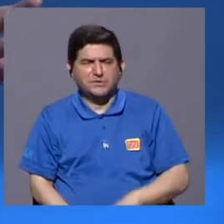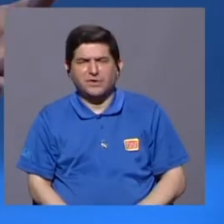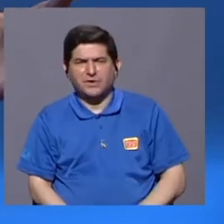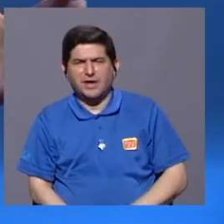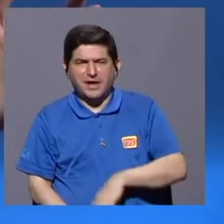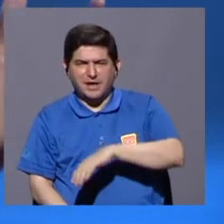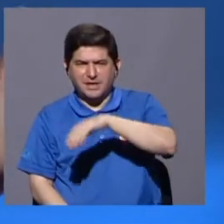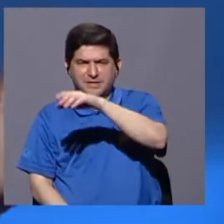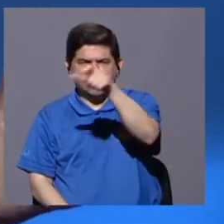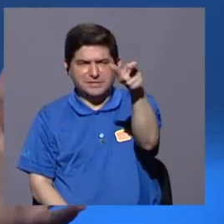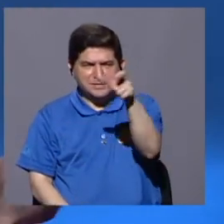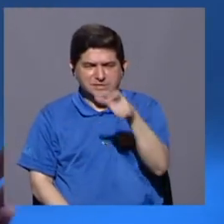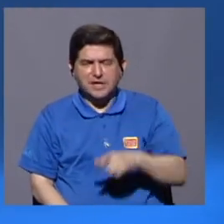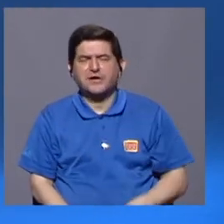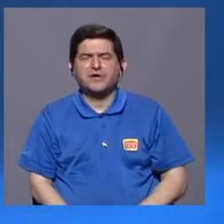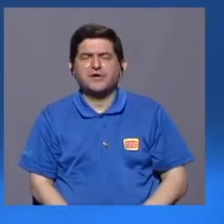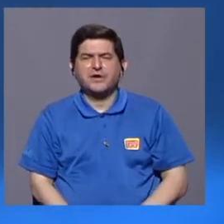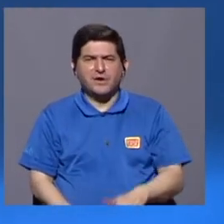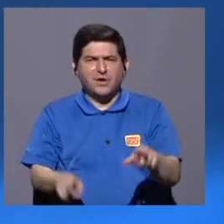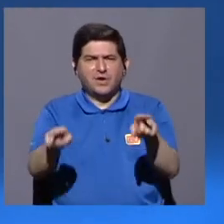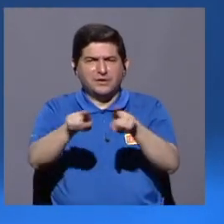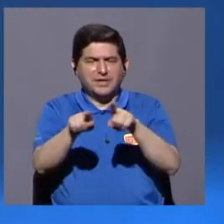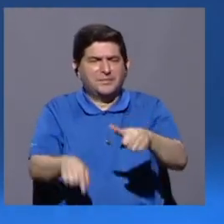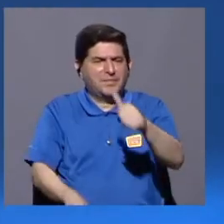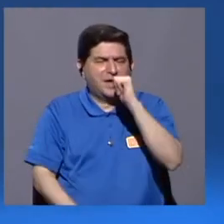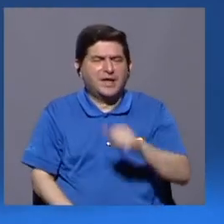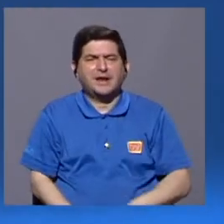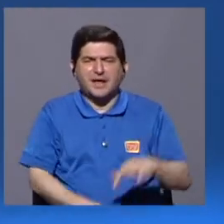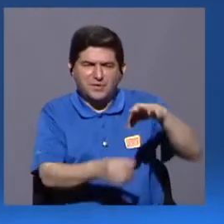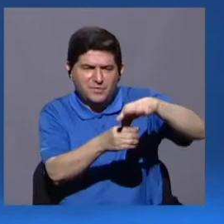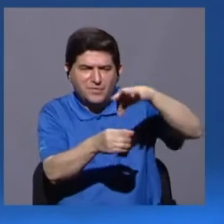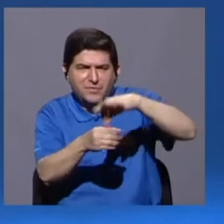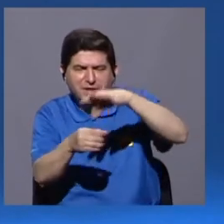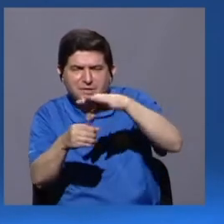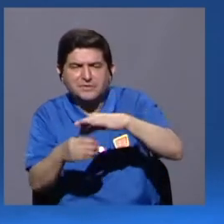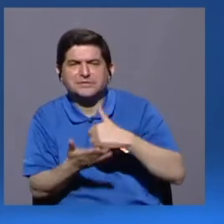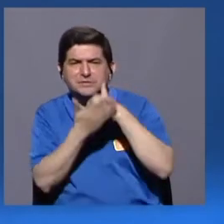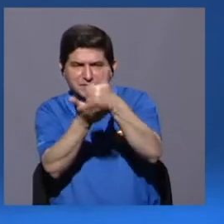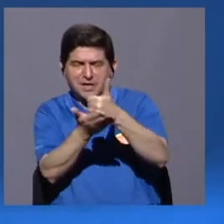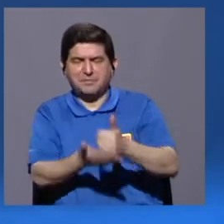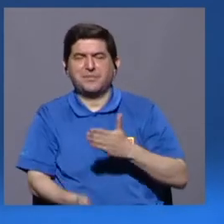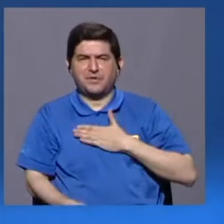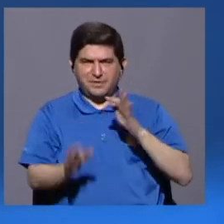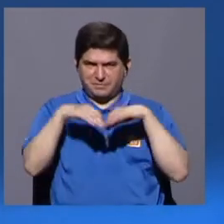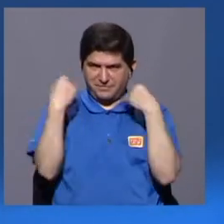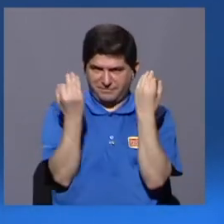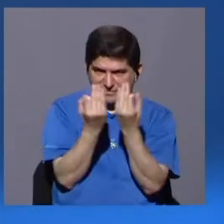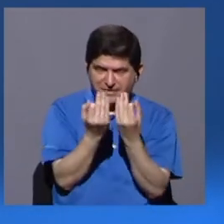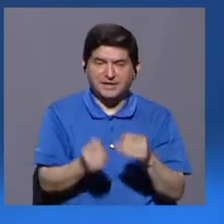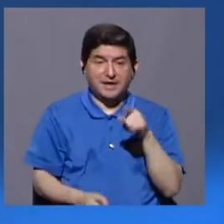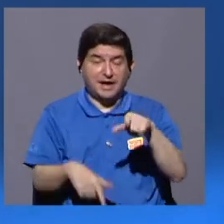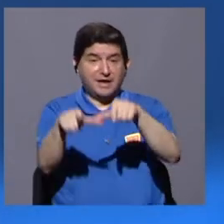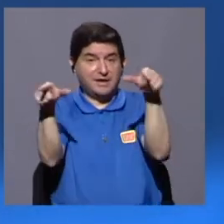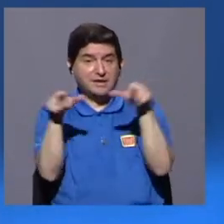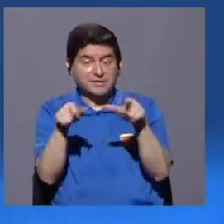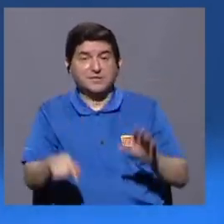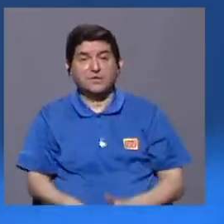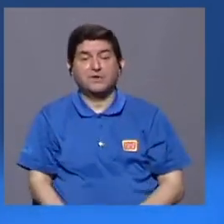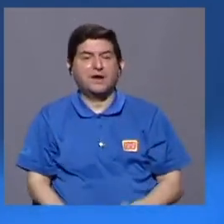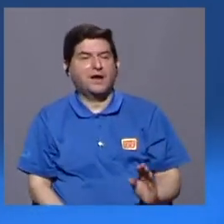que fertilizaban los campos cultivados por mi familia. ¿Y cómo no recordarlos si ahí, en ese lugar, crecía